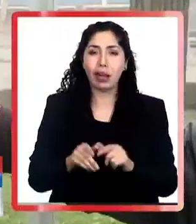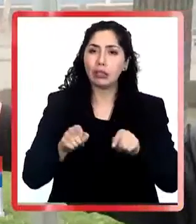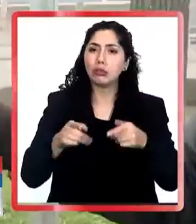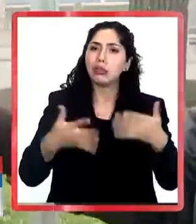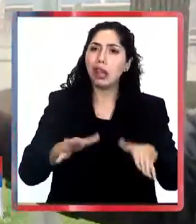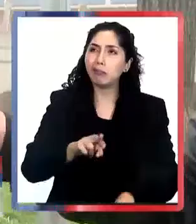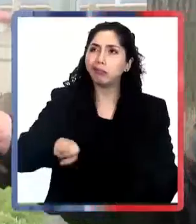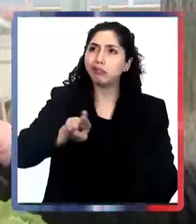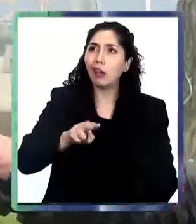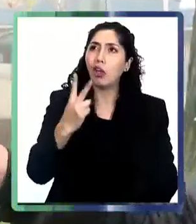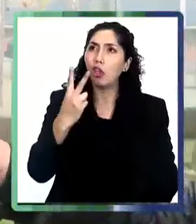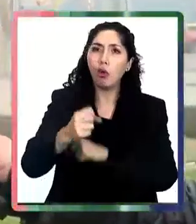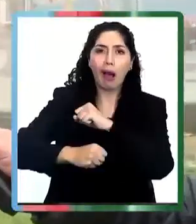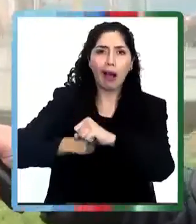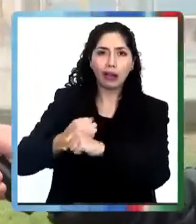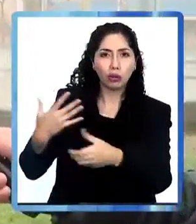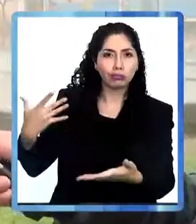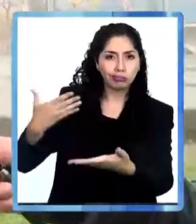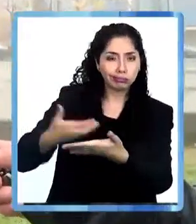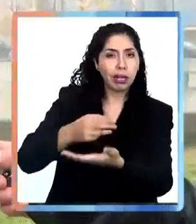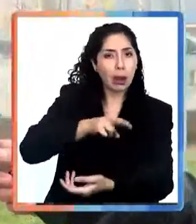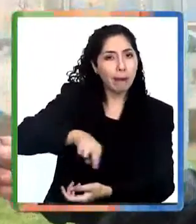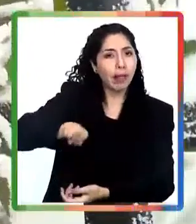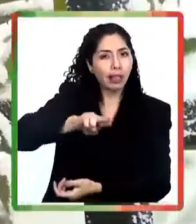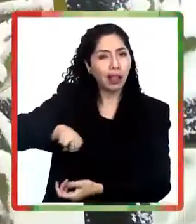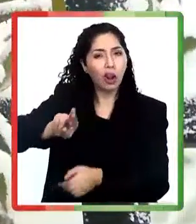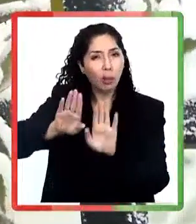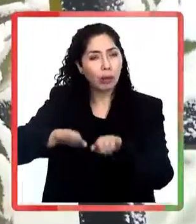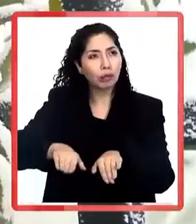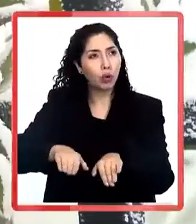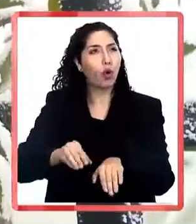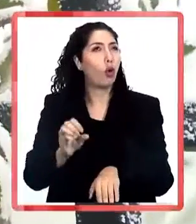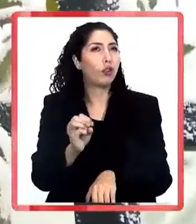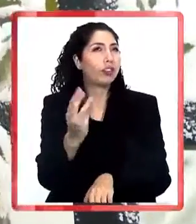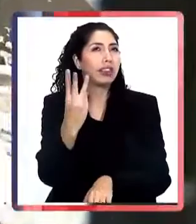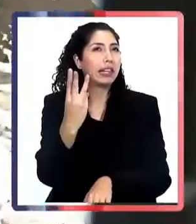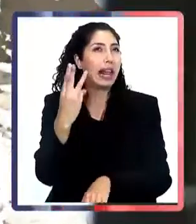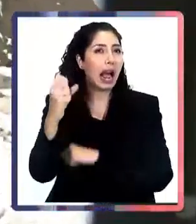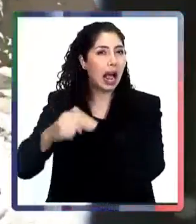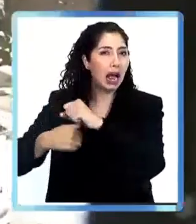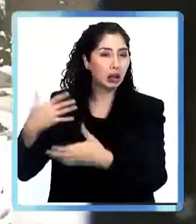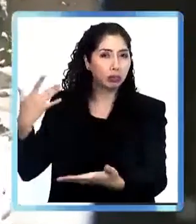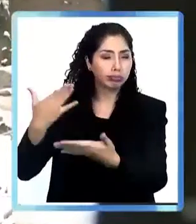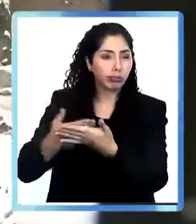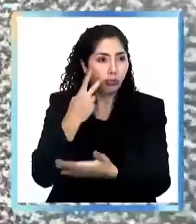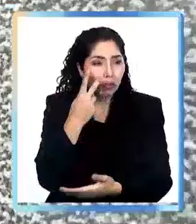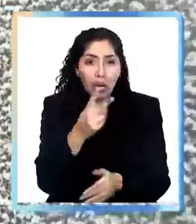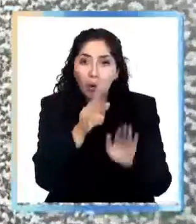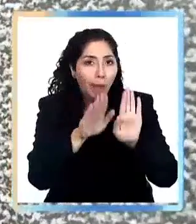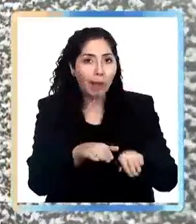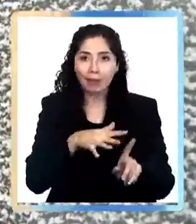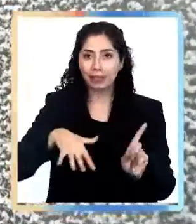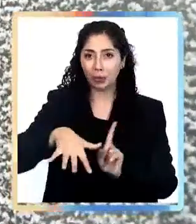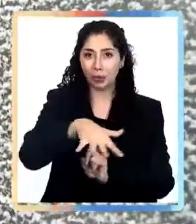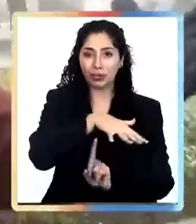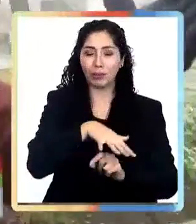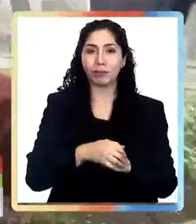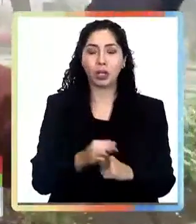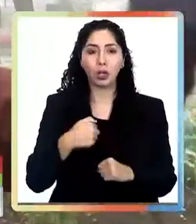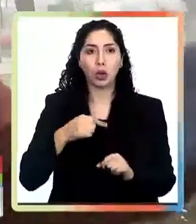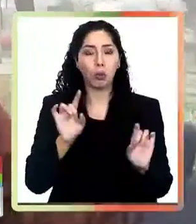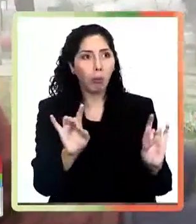como dos años más de dos años porque hace como tres años yo vi esto antes de lavandería me impactó mucho de